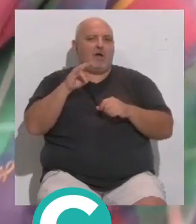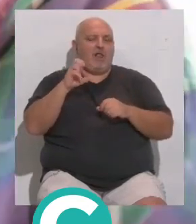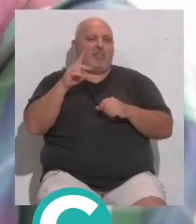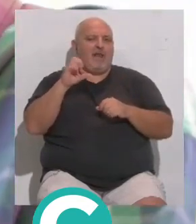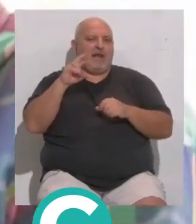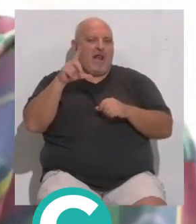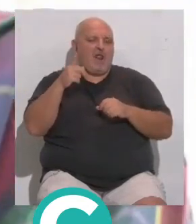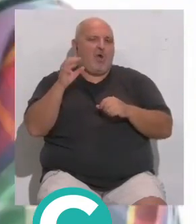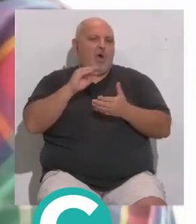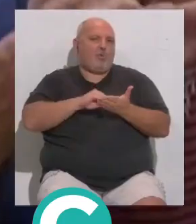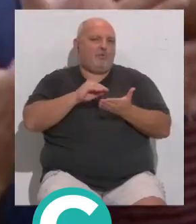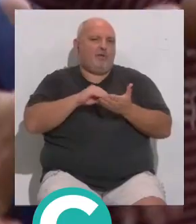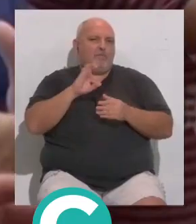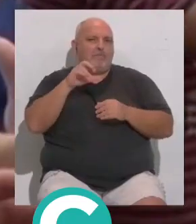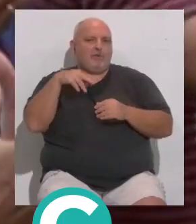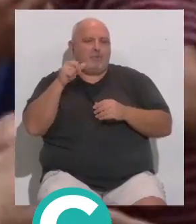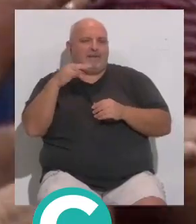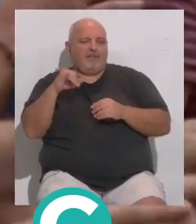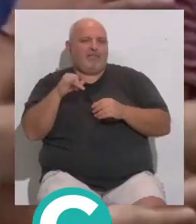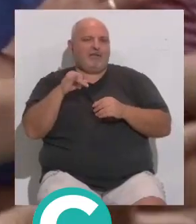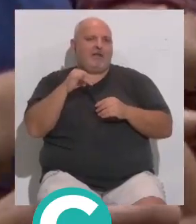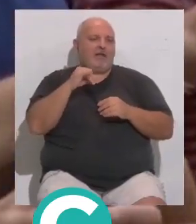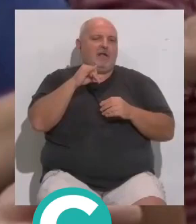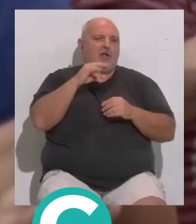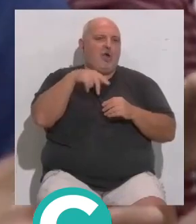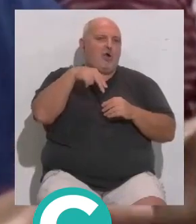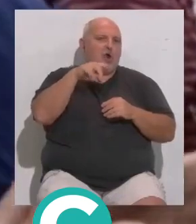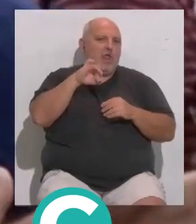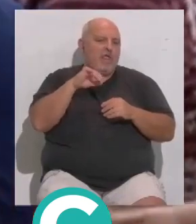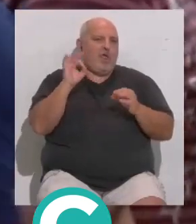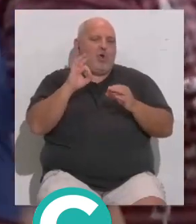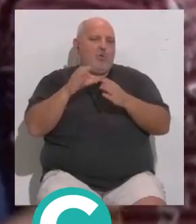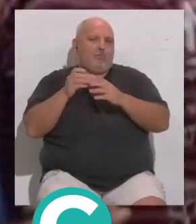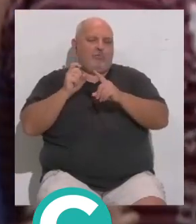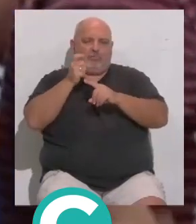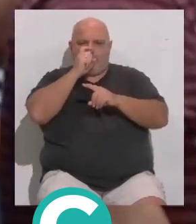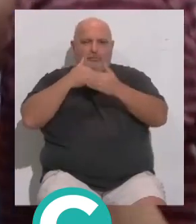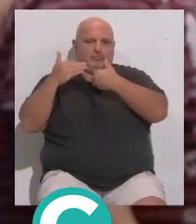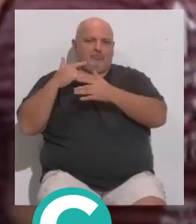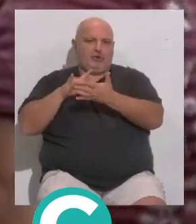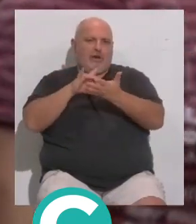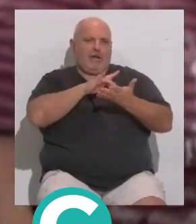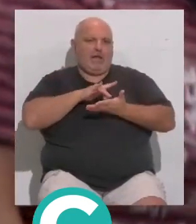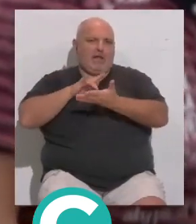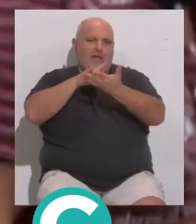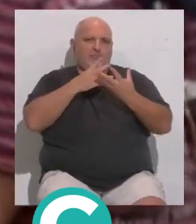Real o los autores Pepito Martínez, Manuel Sánchez Alba Noli o José Luis Bustelo.